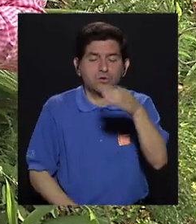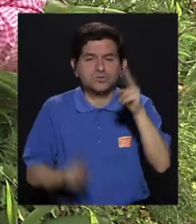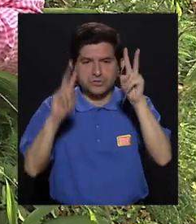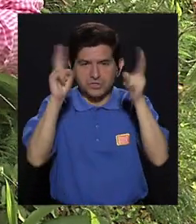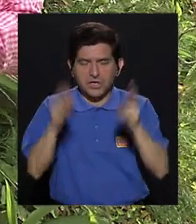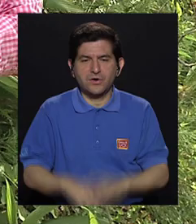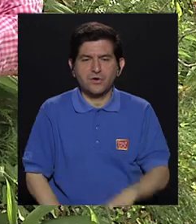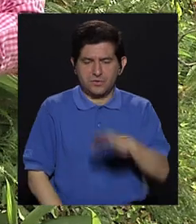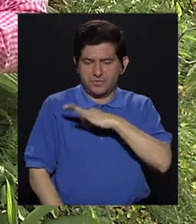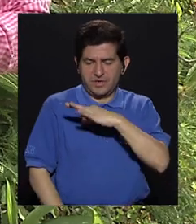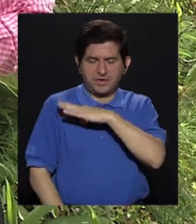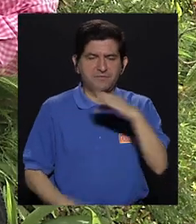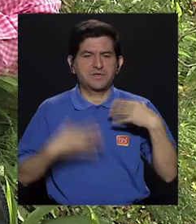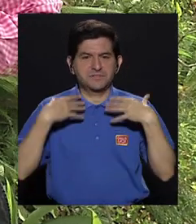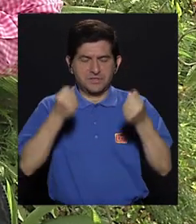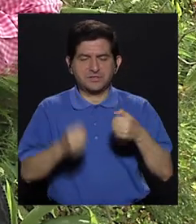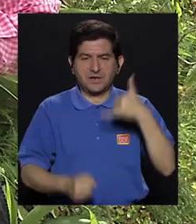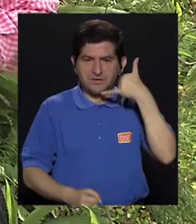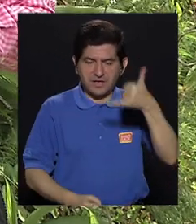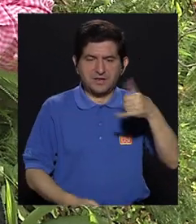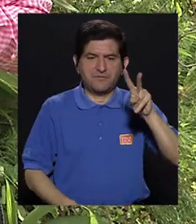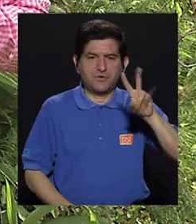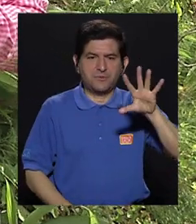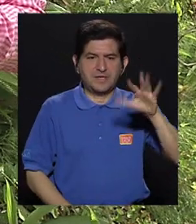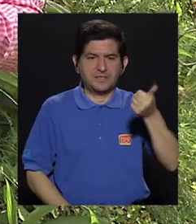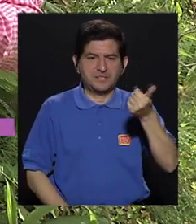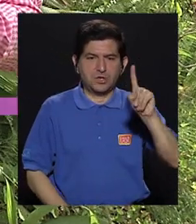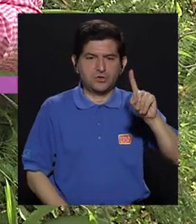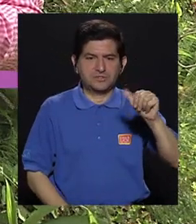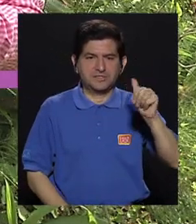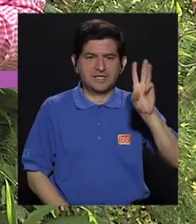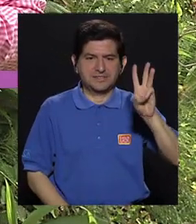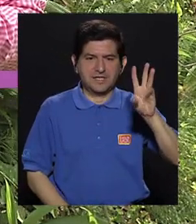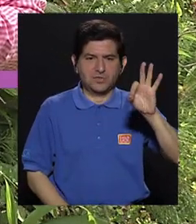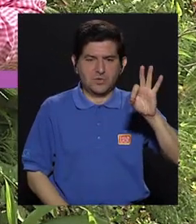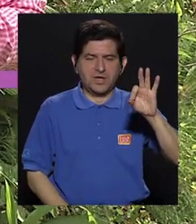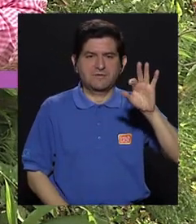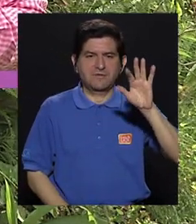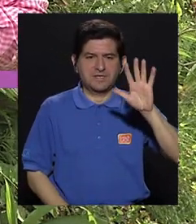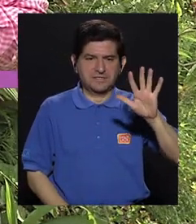y sugerencias de temas de bienestar y de salud a través del teléfono